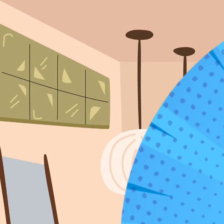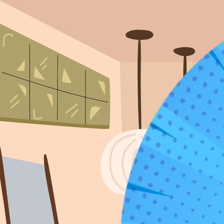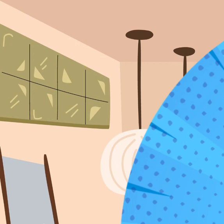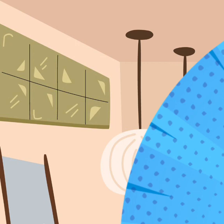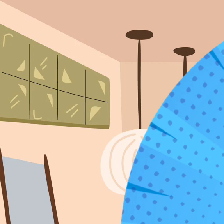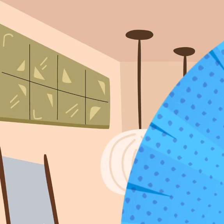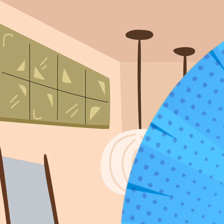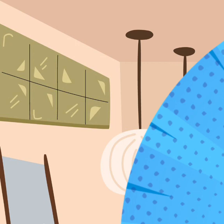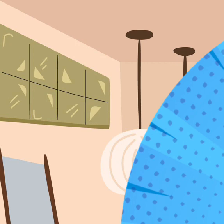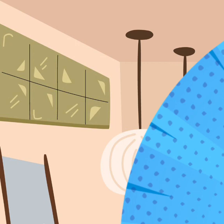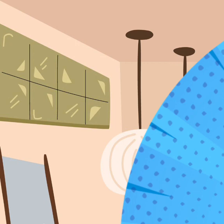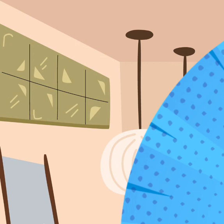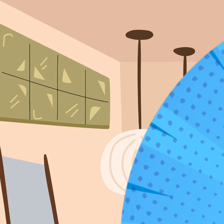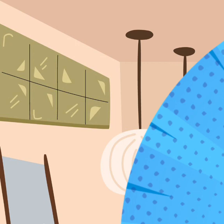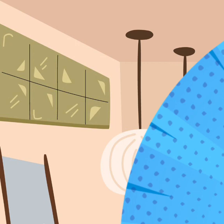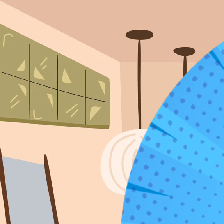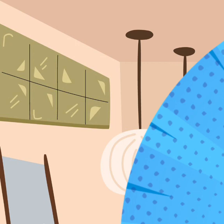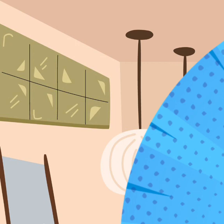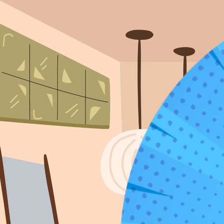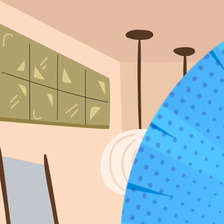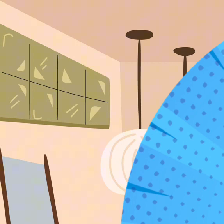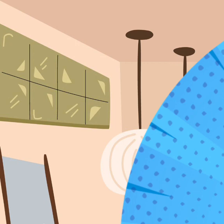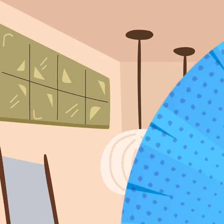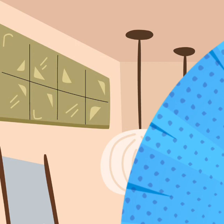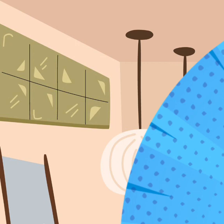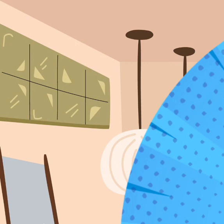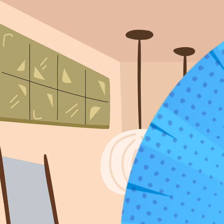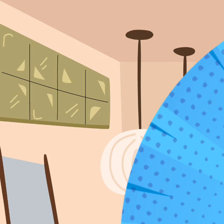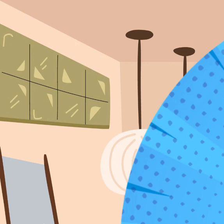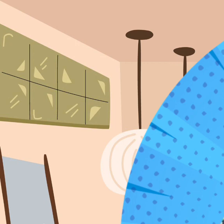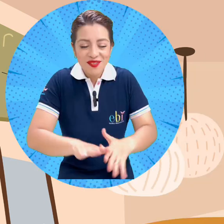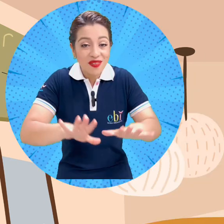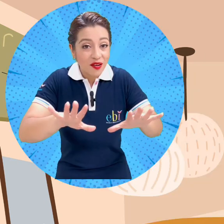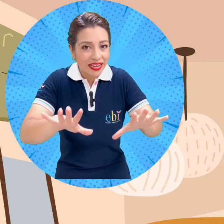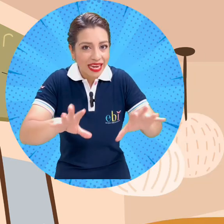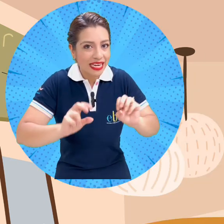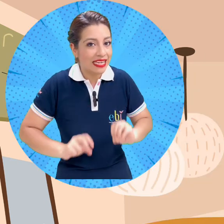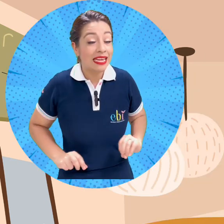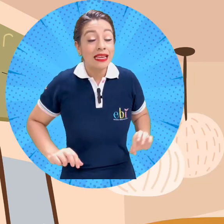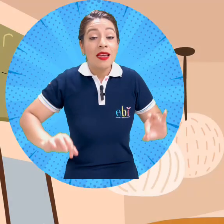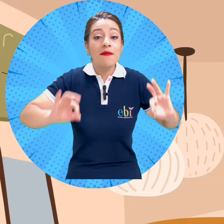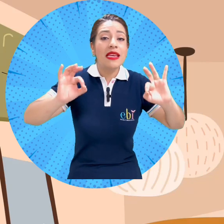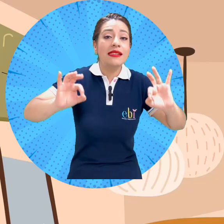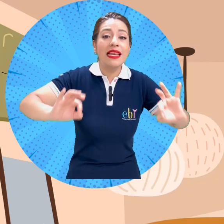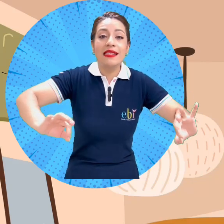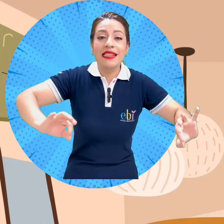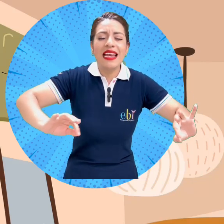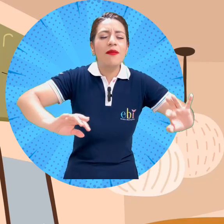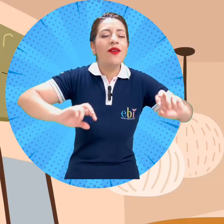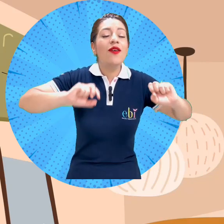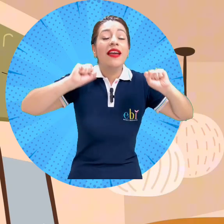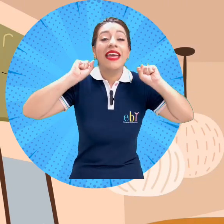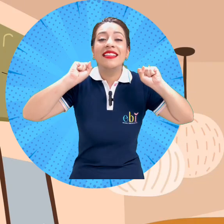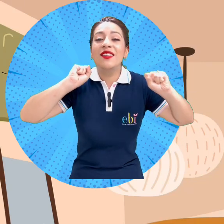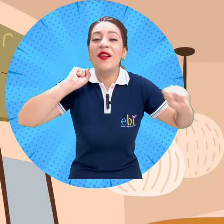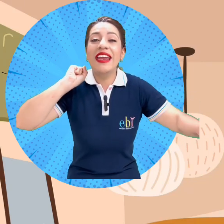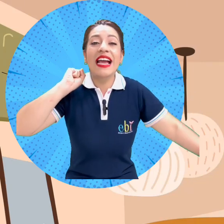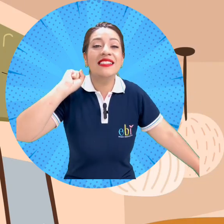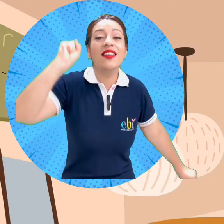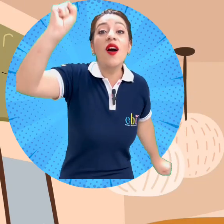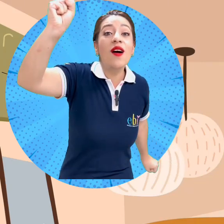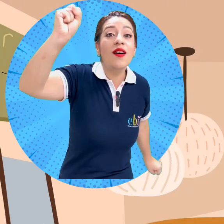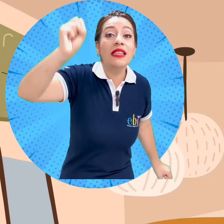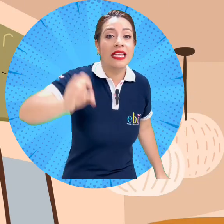para su examen, entonces habrá un problema muy grande. ¿Pero qué creen? ¡Mr. Cerebro entró